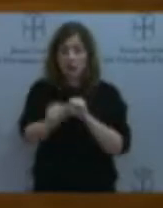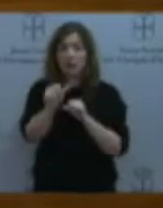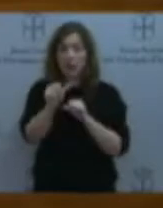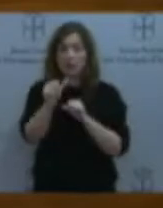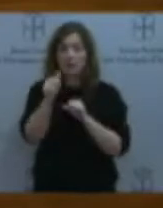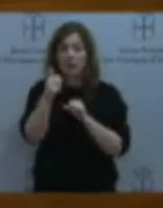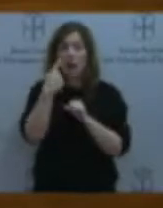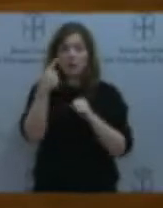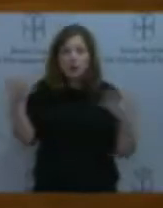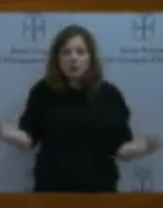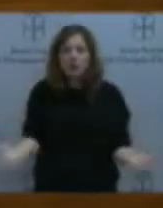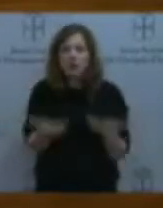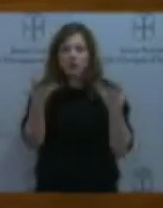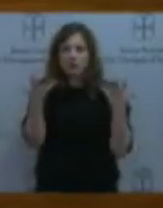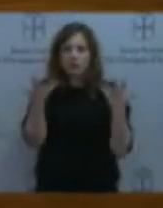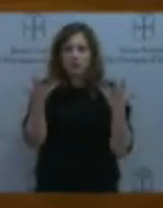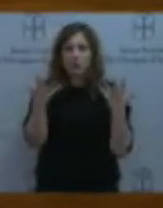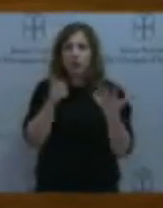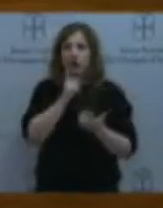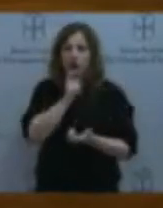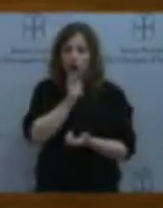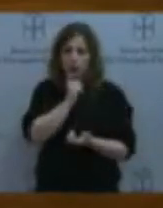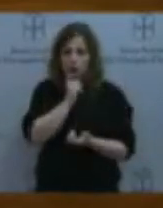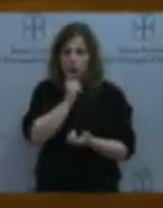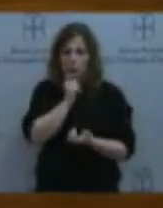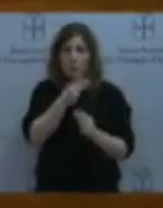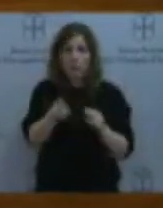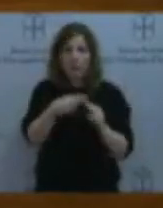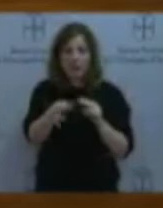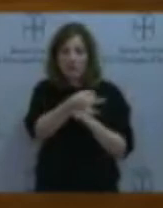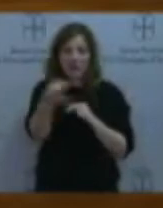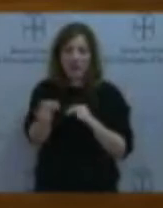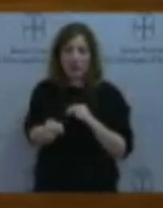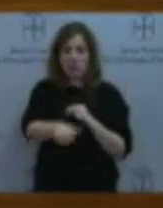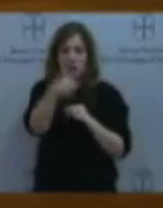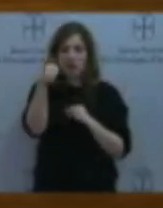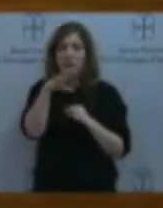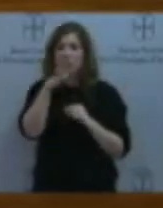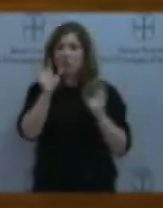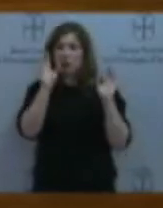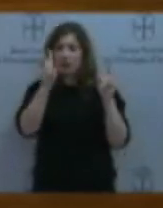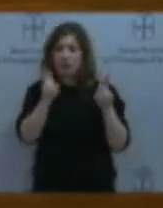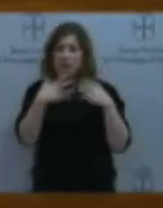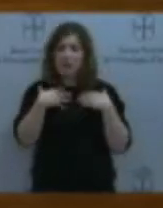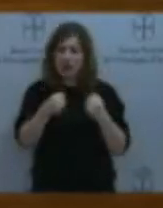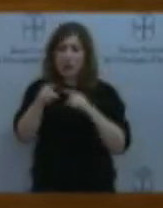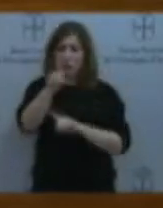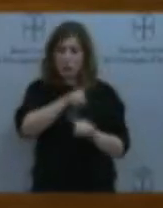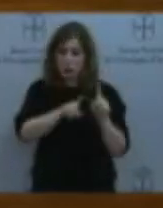cómo impulsamos las políticas que más eficientes resulten, porque, le vuelvo a decir, el problema de la sanidad no